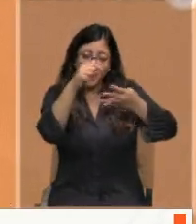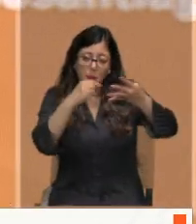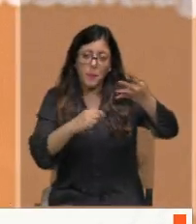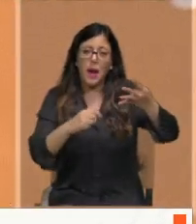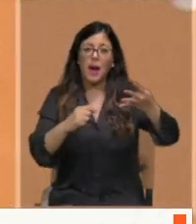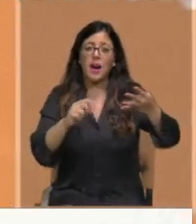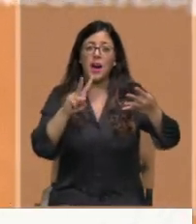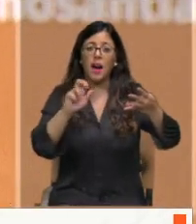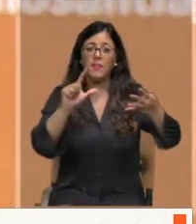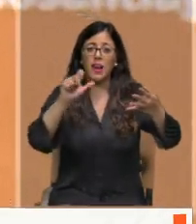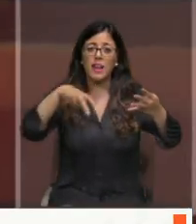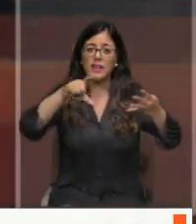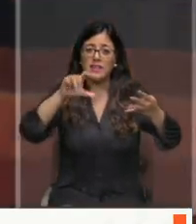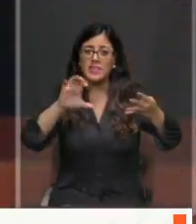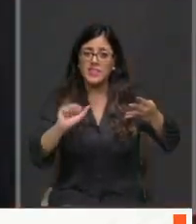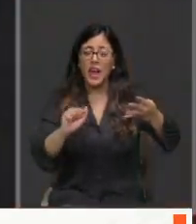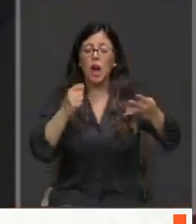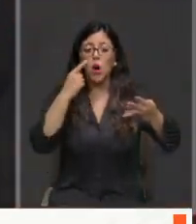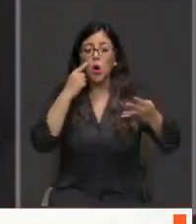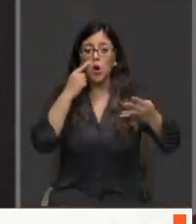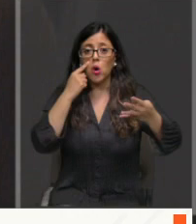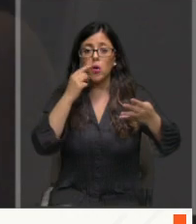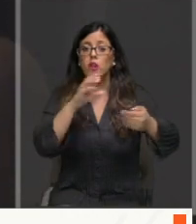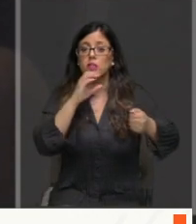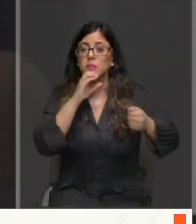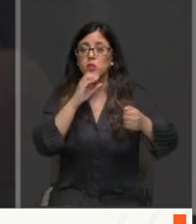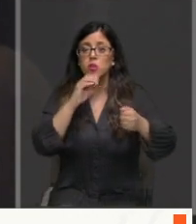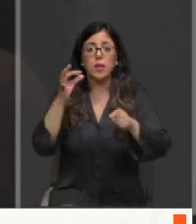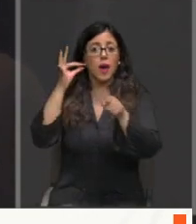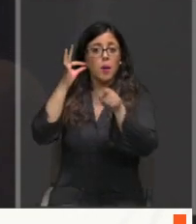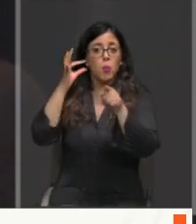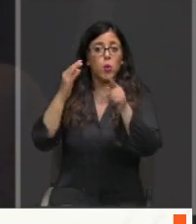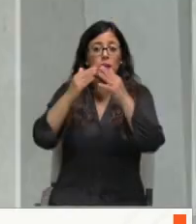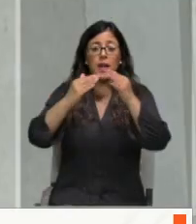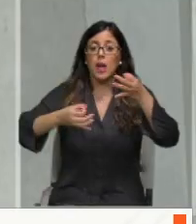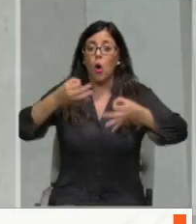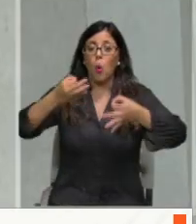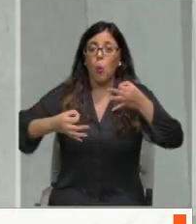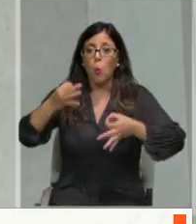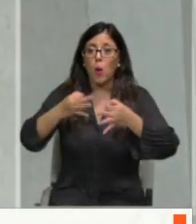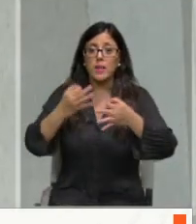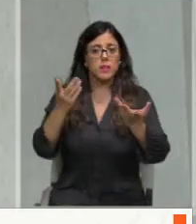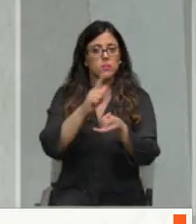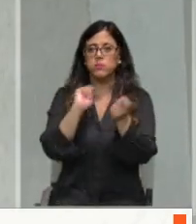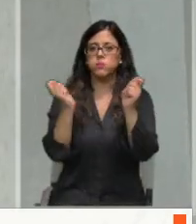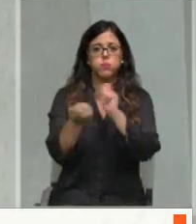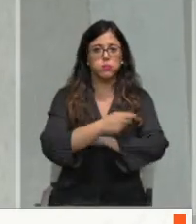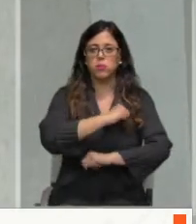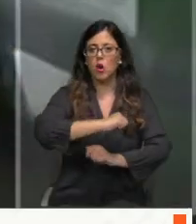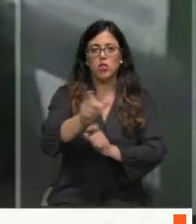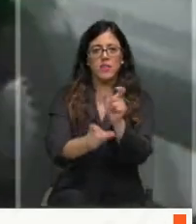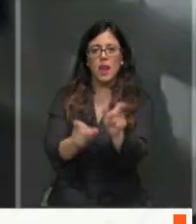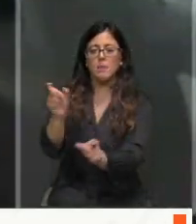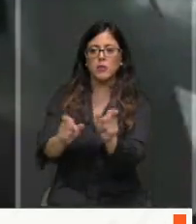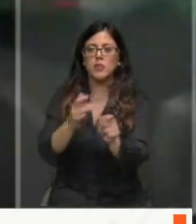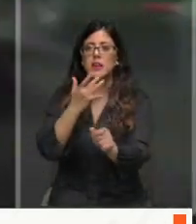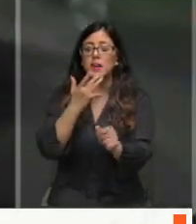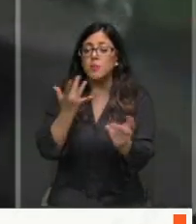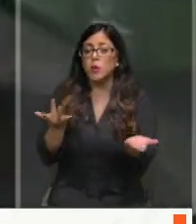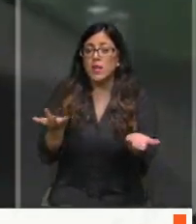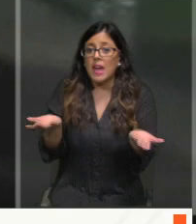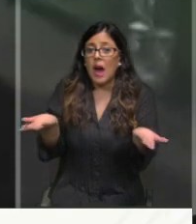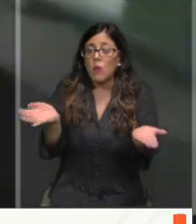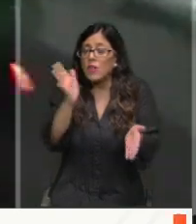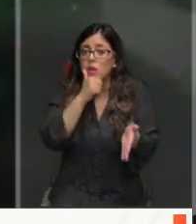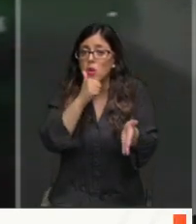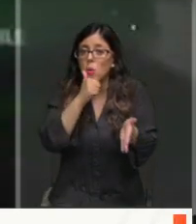Concepción luego de que la jueza Claudia Castillo negara la medida cautelar más gravosa en contra de los imputados, ya que pese a no estar enrolados